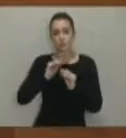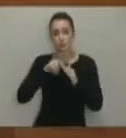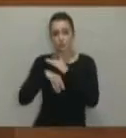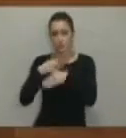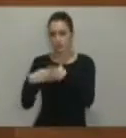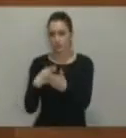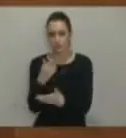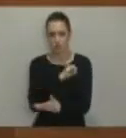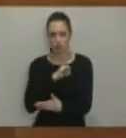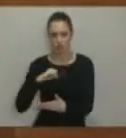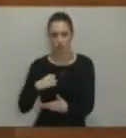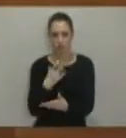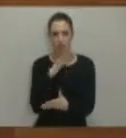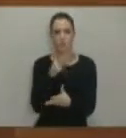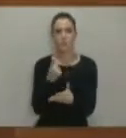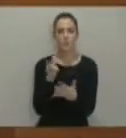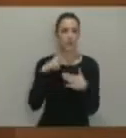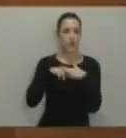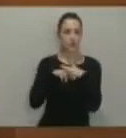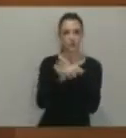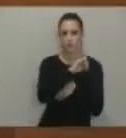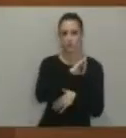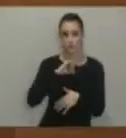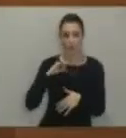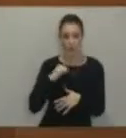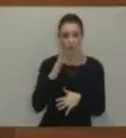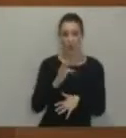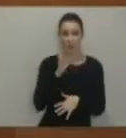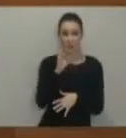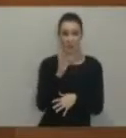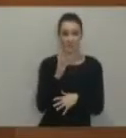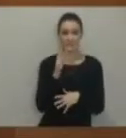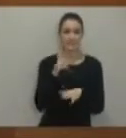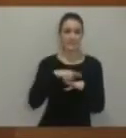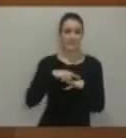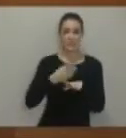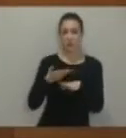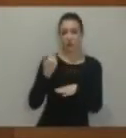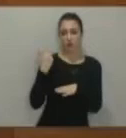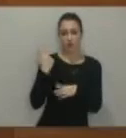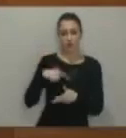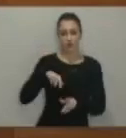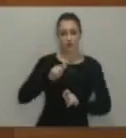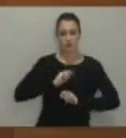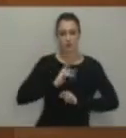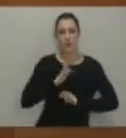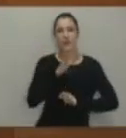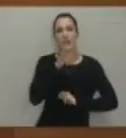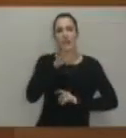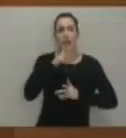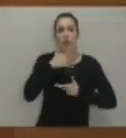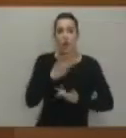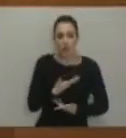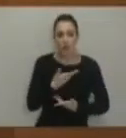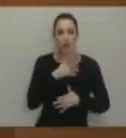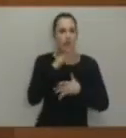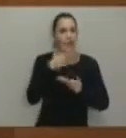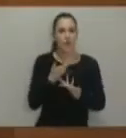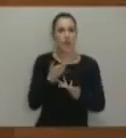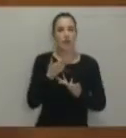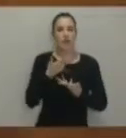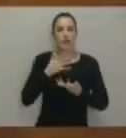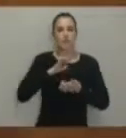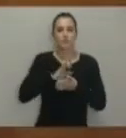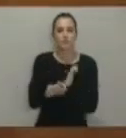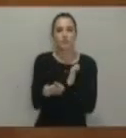prestan con medios propios, que adquirieron además en su momento y que ahora no pueden amortizar a pesar del